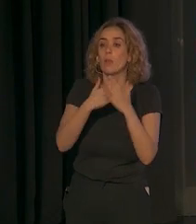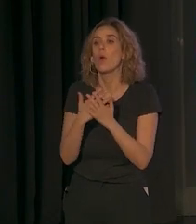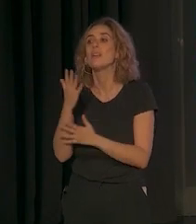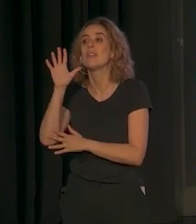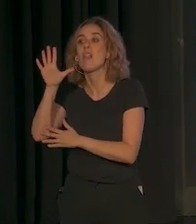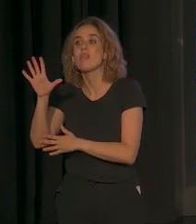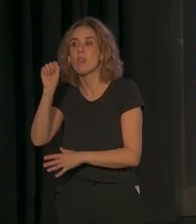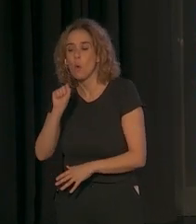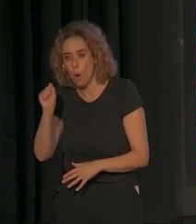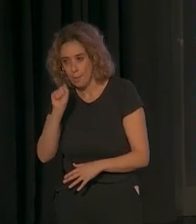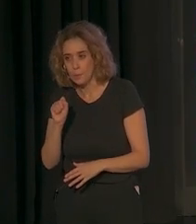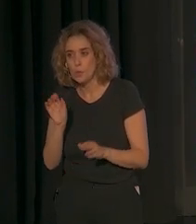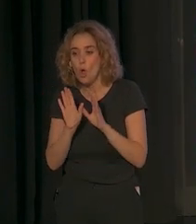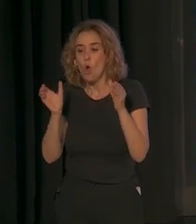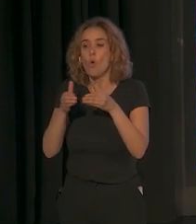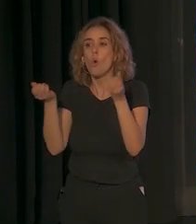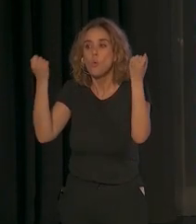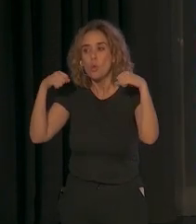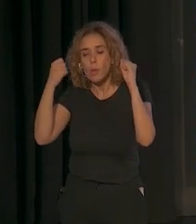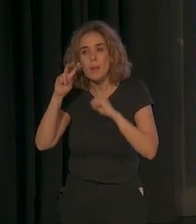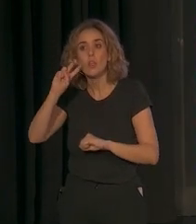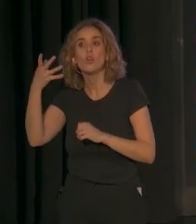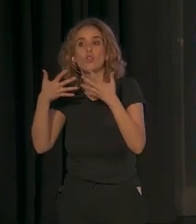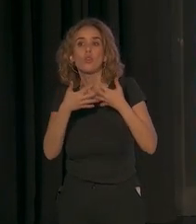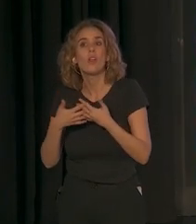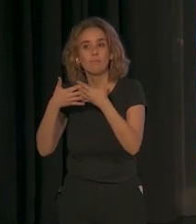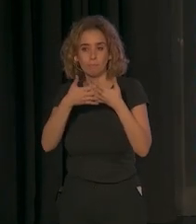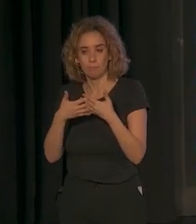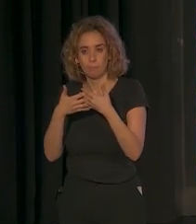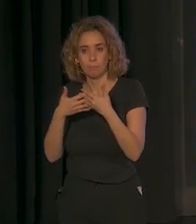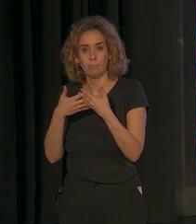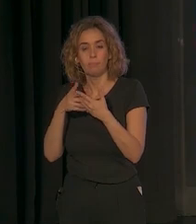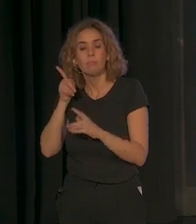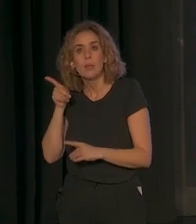5. Tenemos otro conjunto de prácticas en Estados Unidos que son